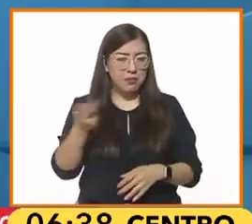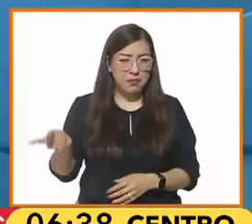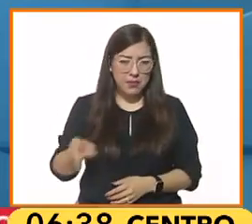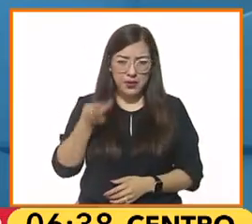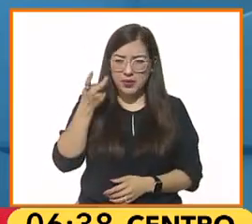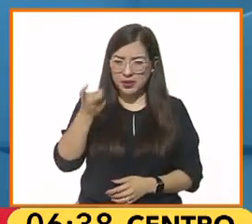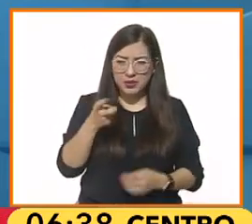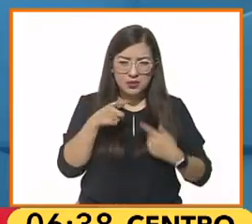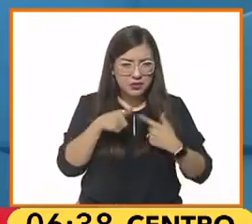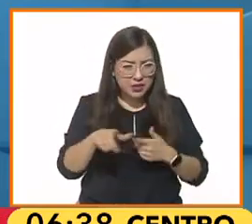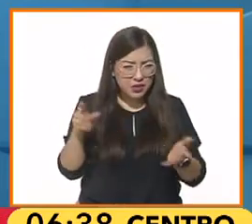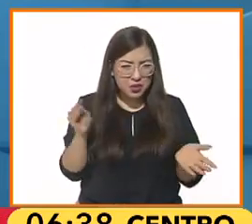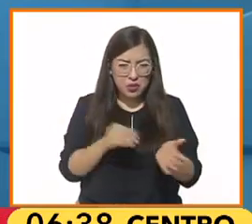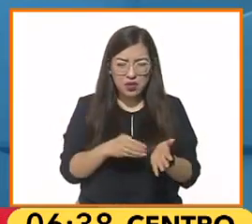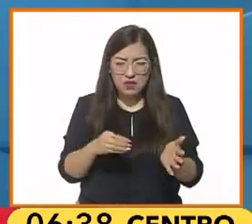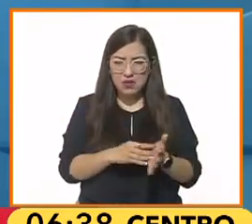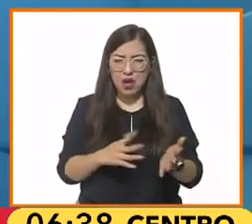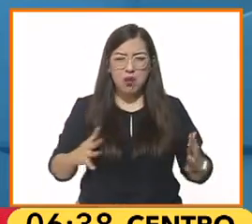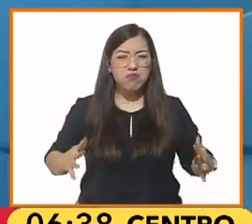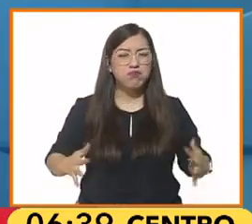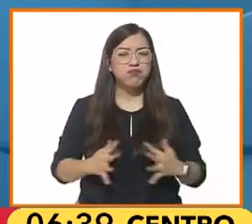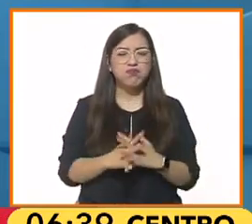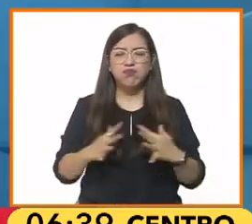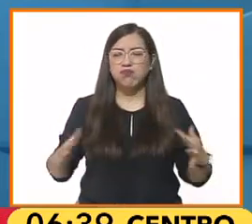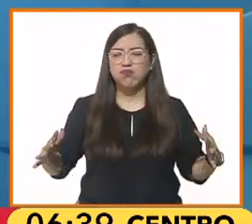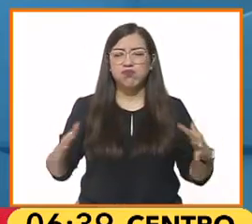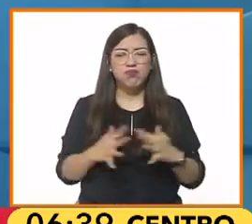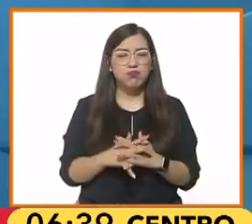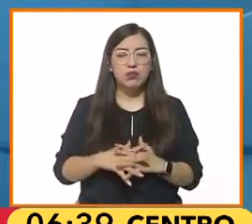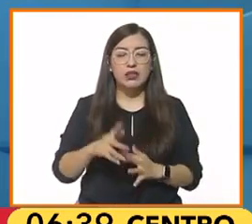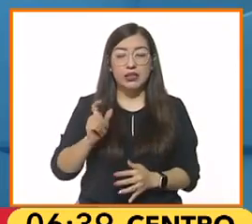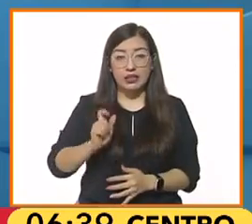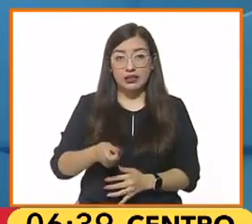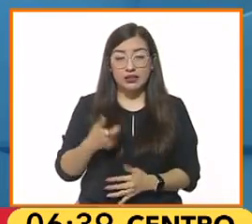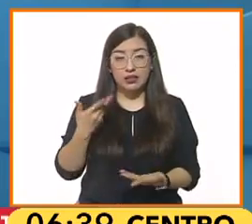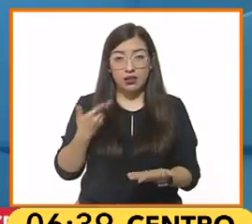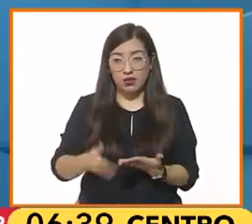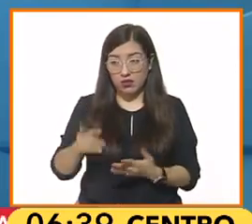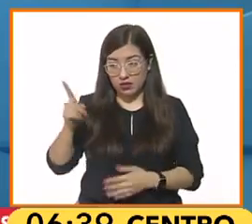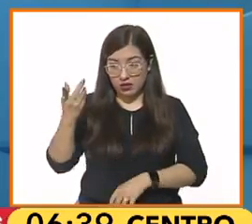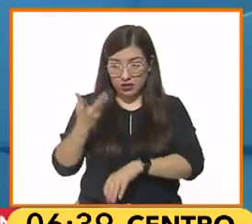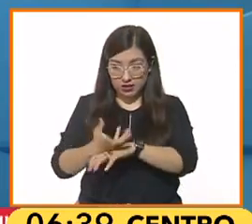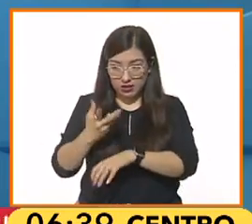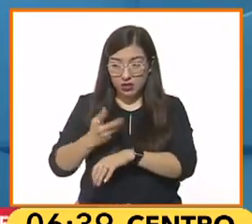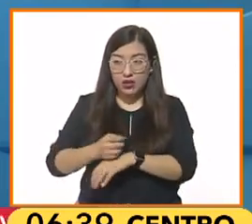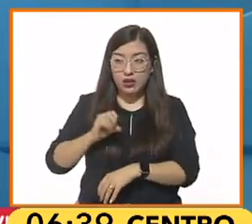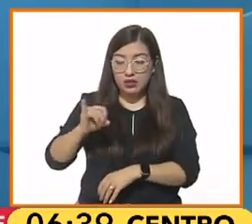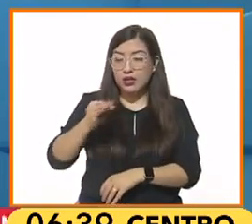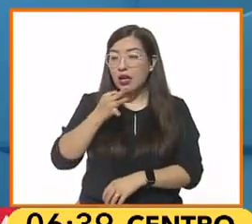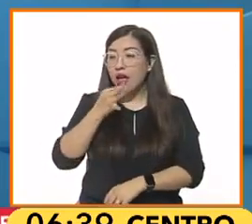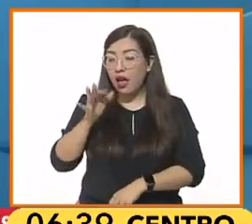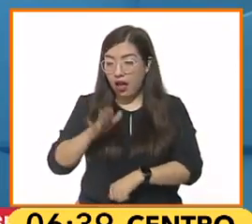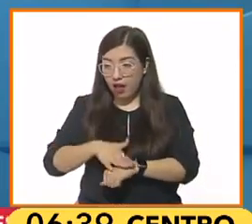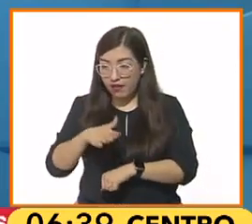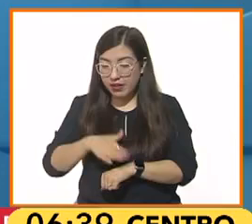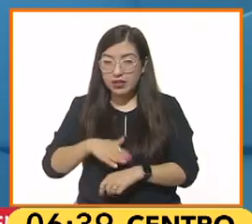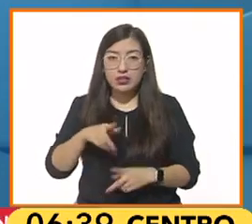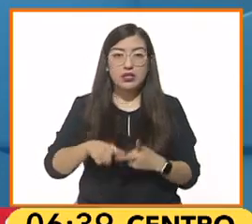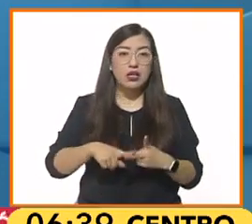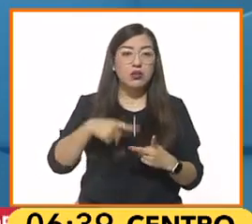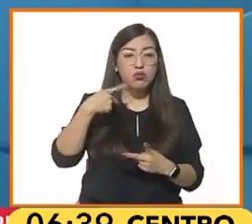fuego. ¿Qué lectura le podemos dar a estos dos escenarios? Estados Unidos enterado, cómplice señalado por